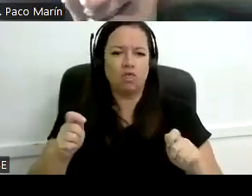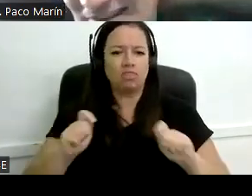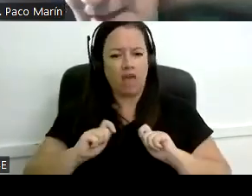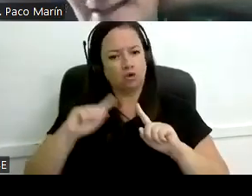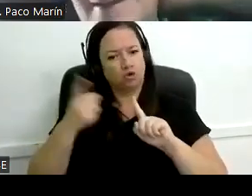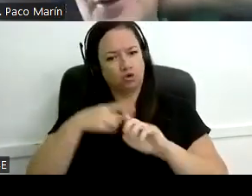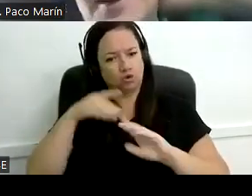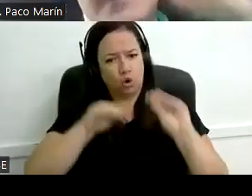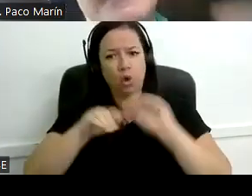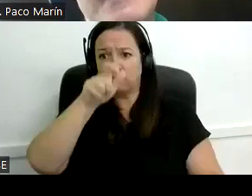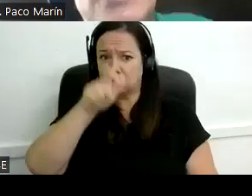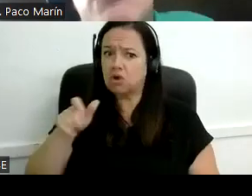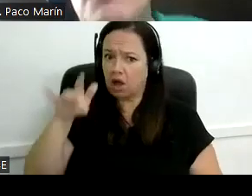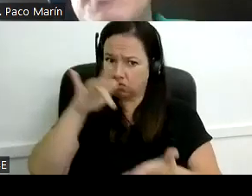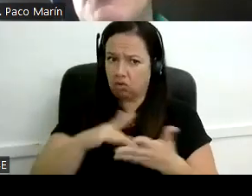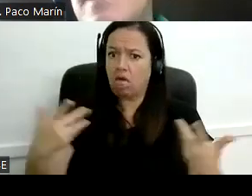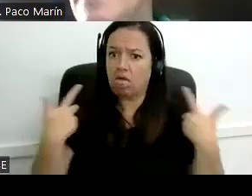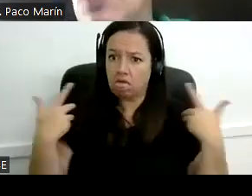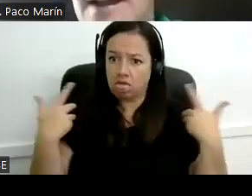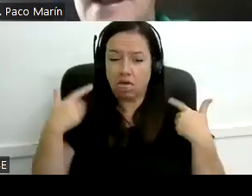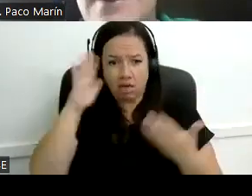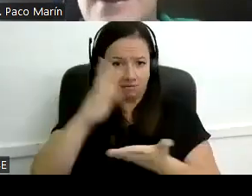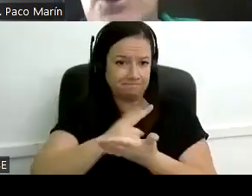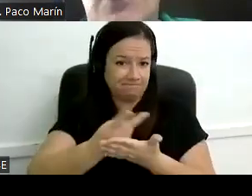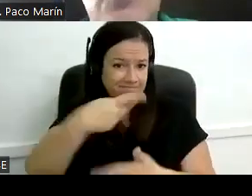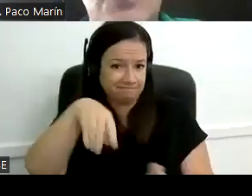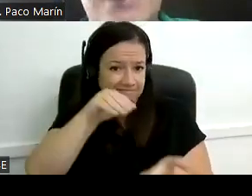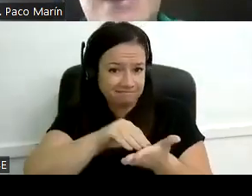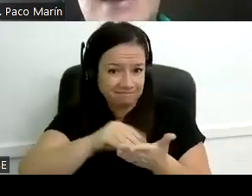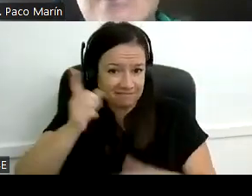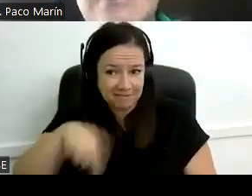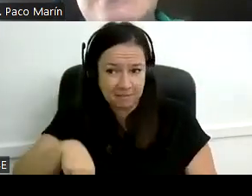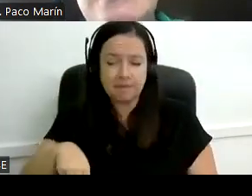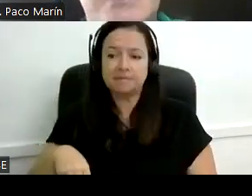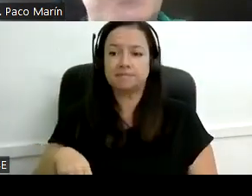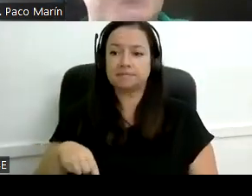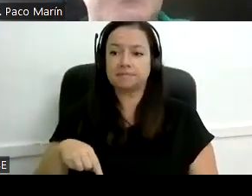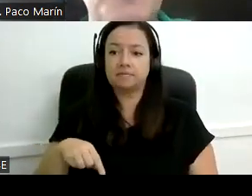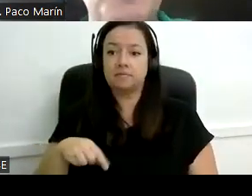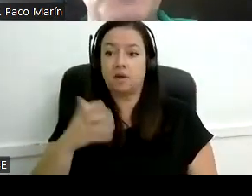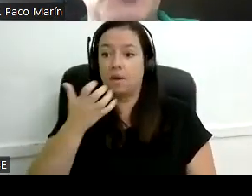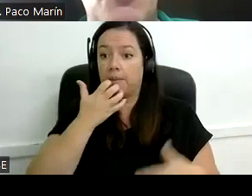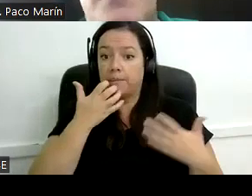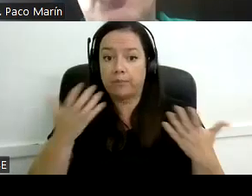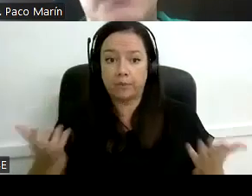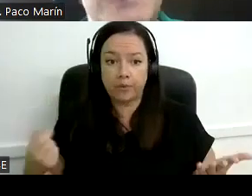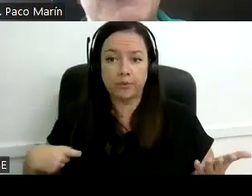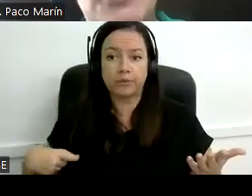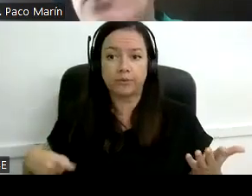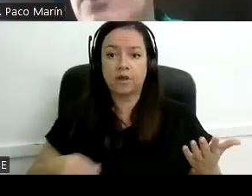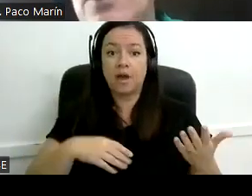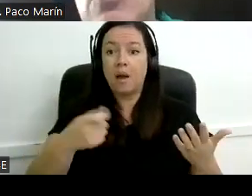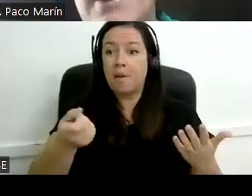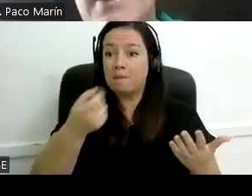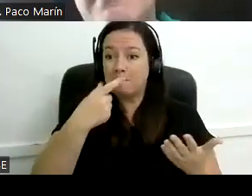afecta a tantísima gente, porque quien no ha dormido mal en alguna ocasión y tirar, como veremos, de